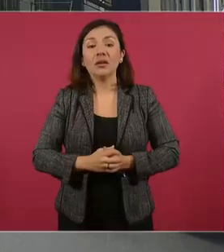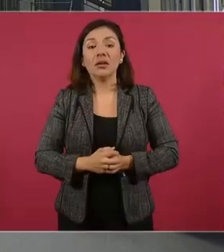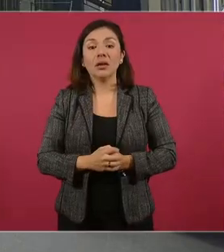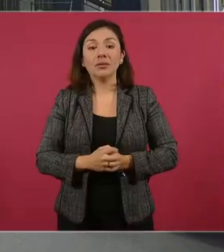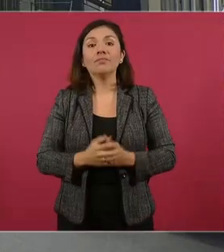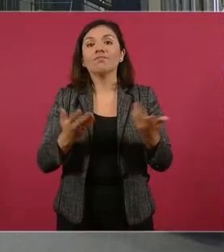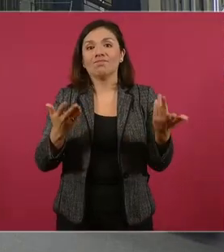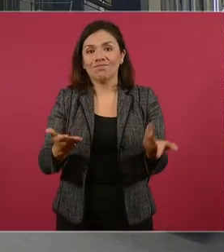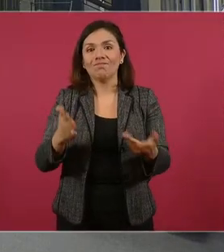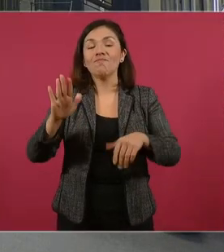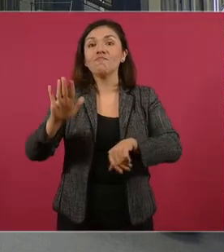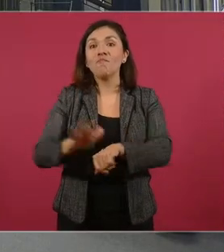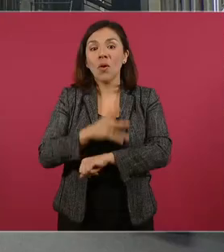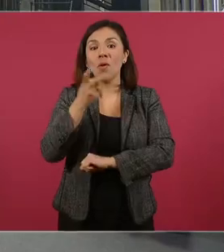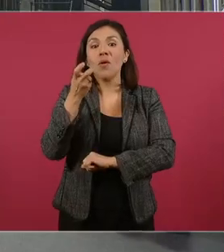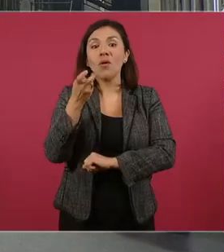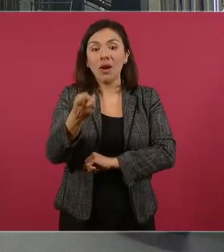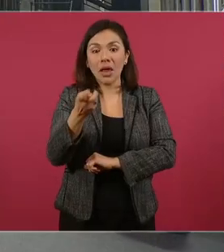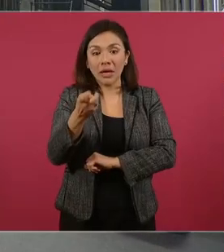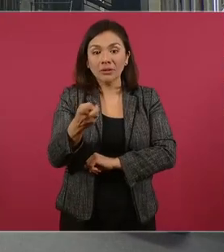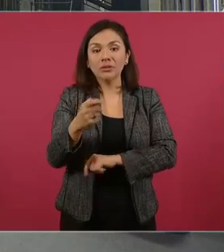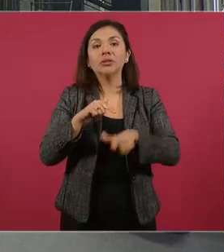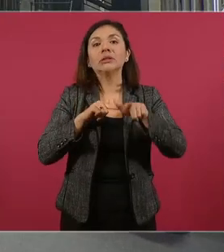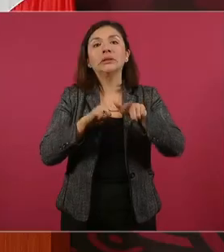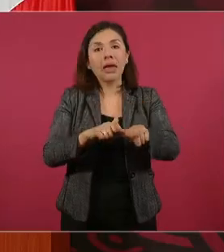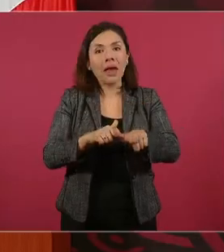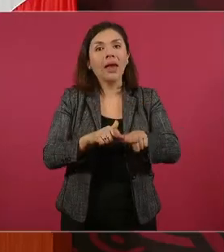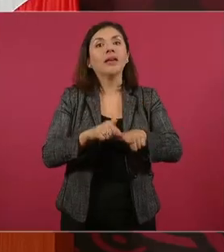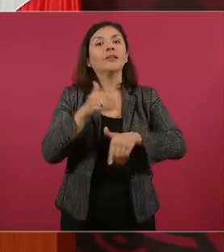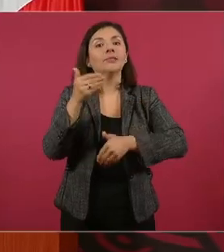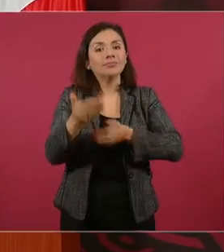Por eso también es que se va avanzando